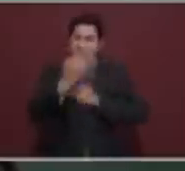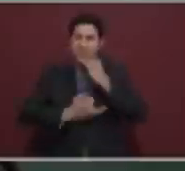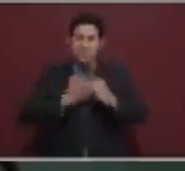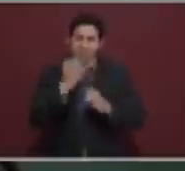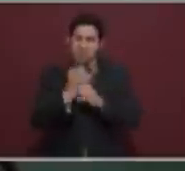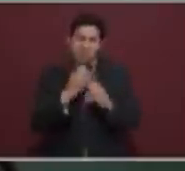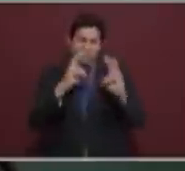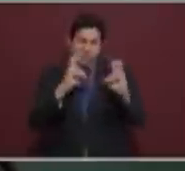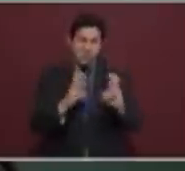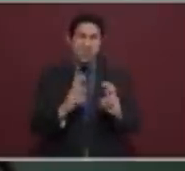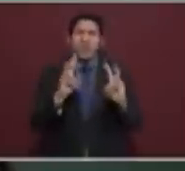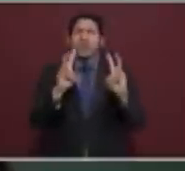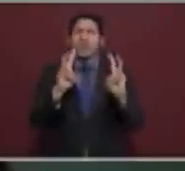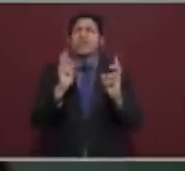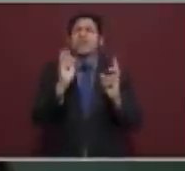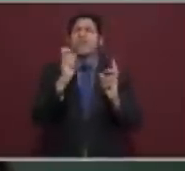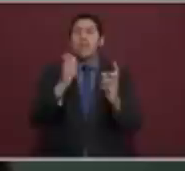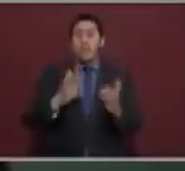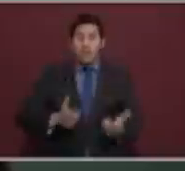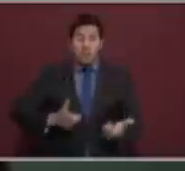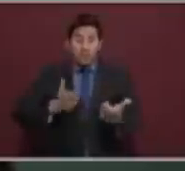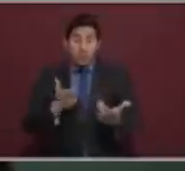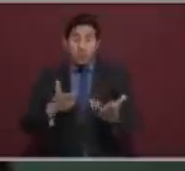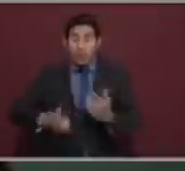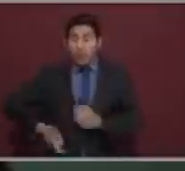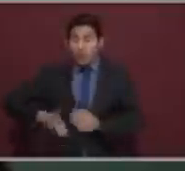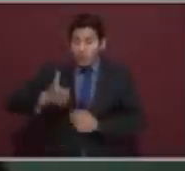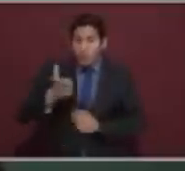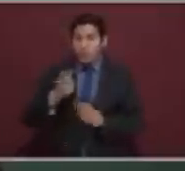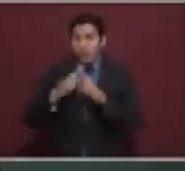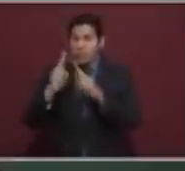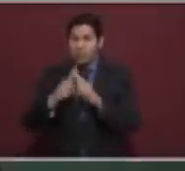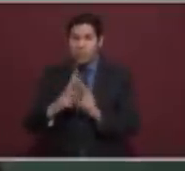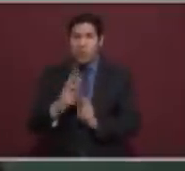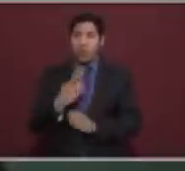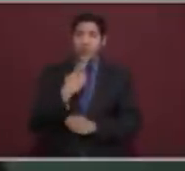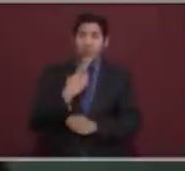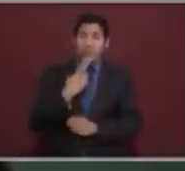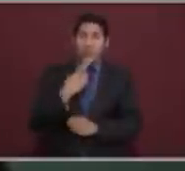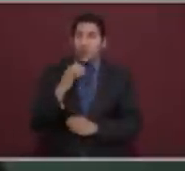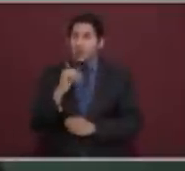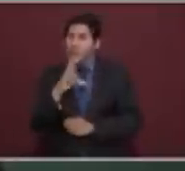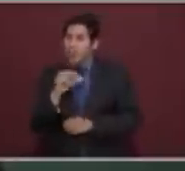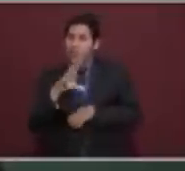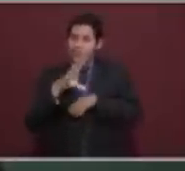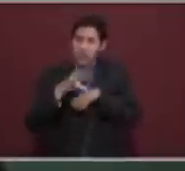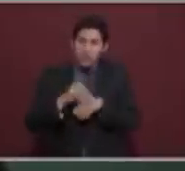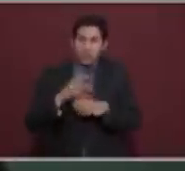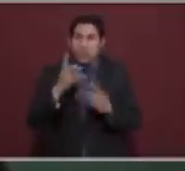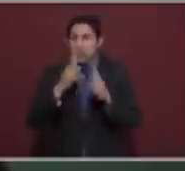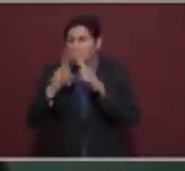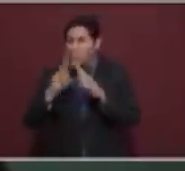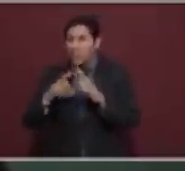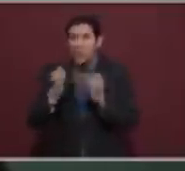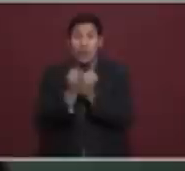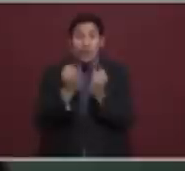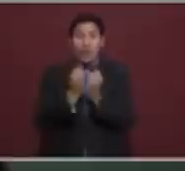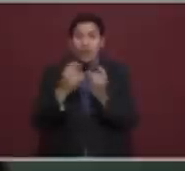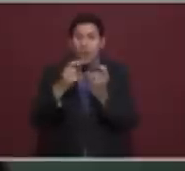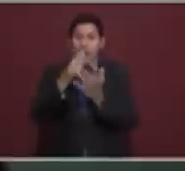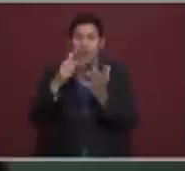para el uso de determinado armamento para tareas de seguridad y en zonas